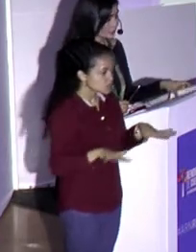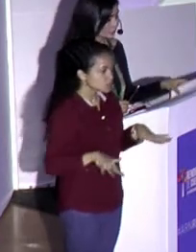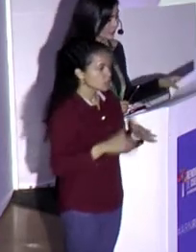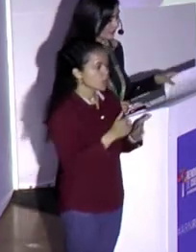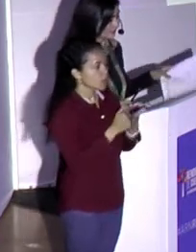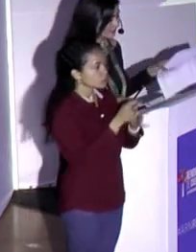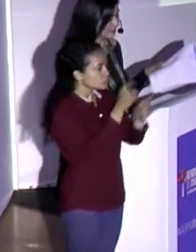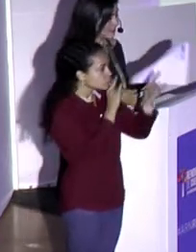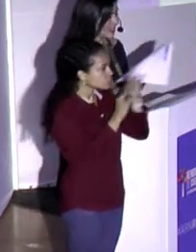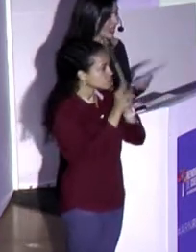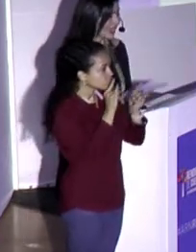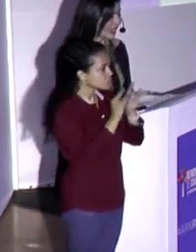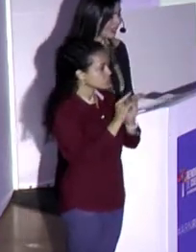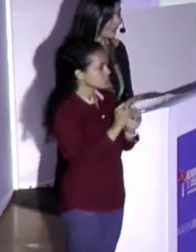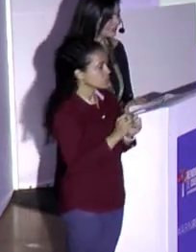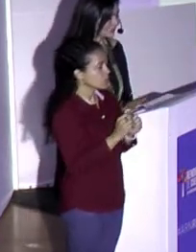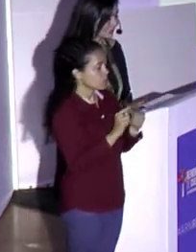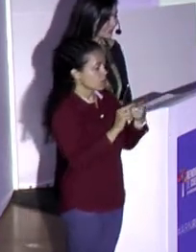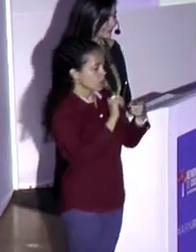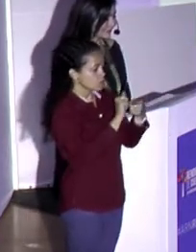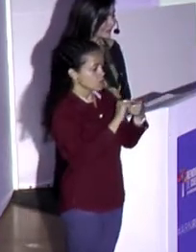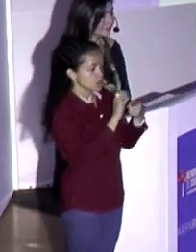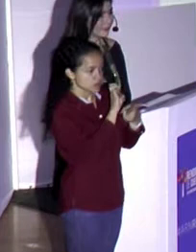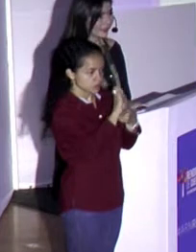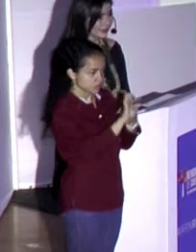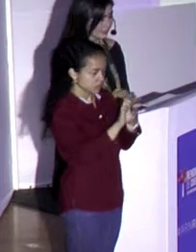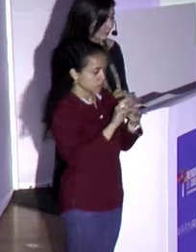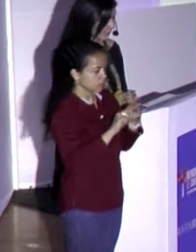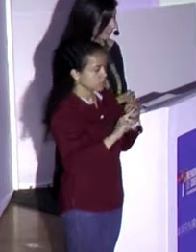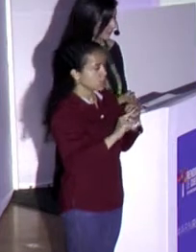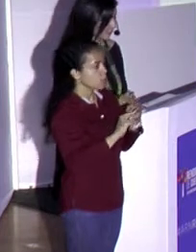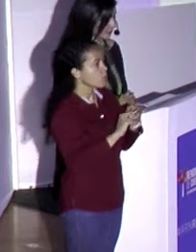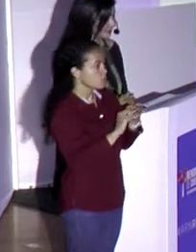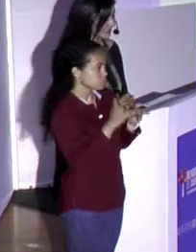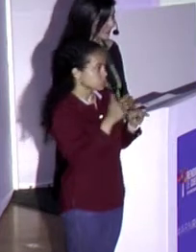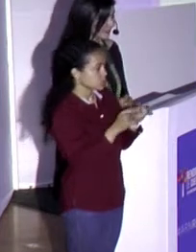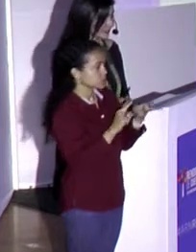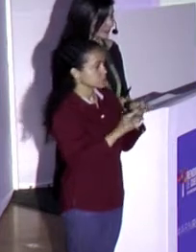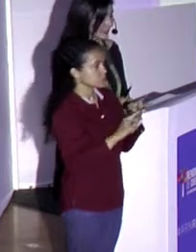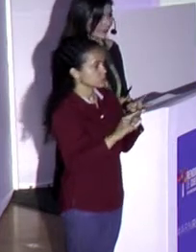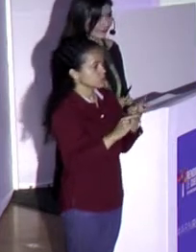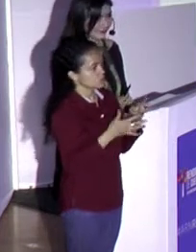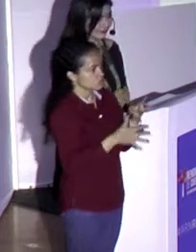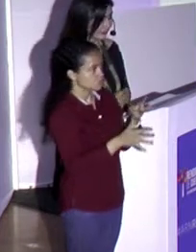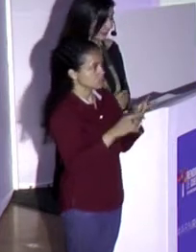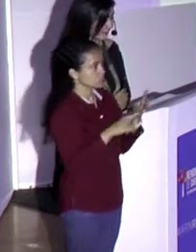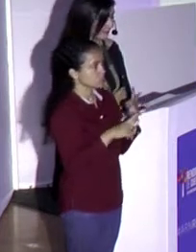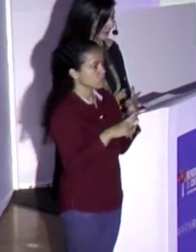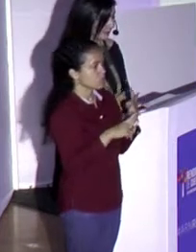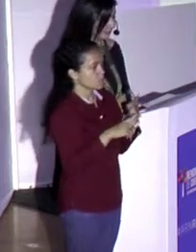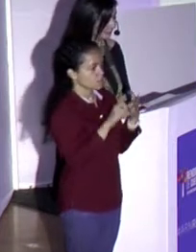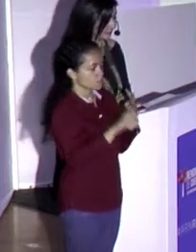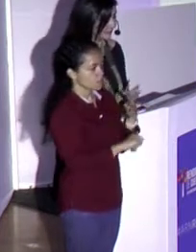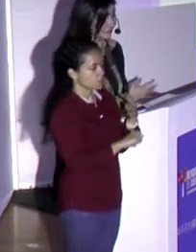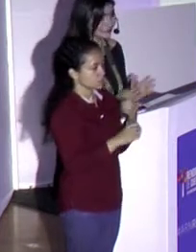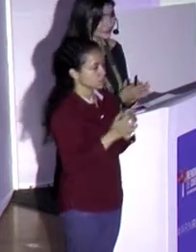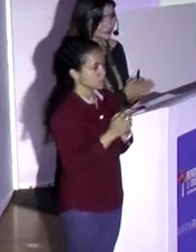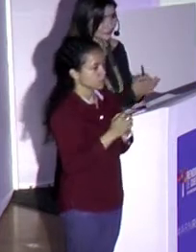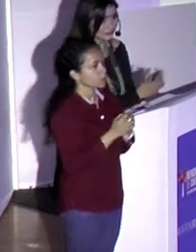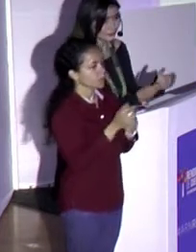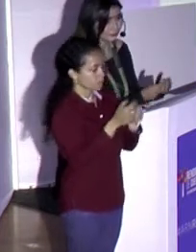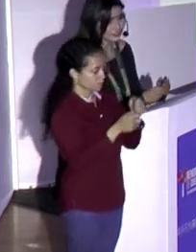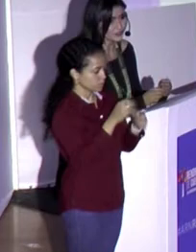ayudas audiovisuales? A, excelente. B, bueno. C, regular. D, malo.